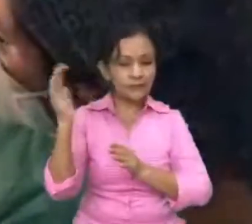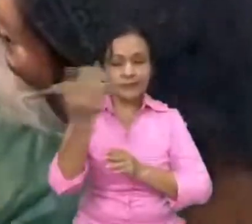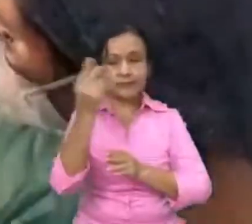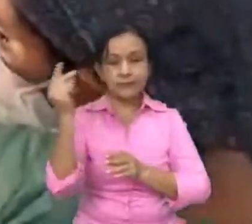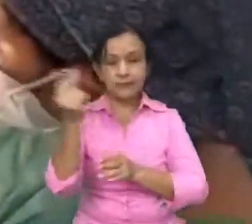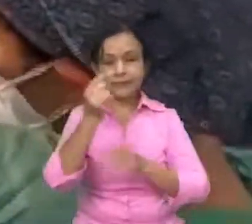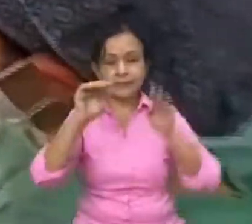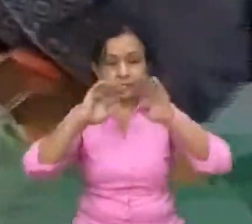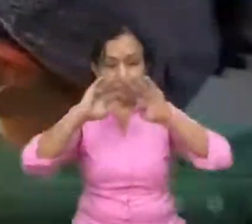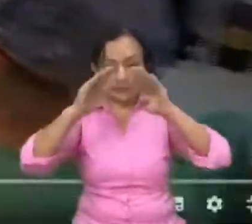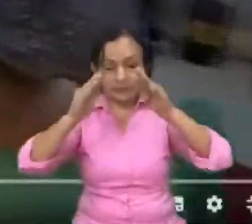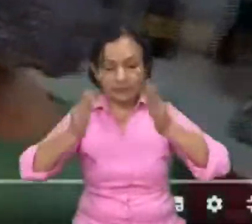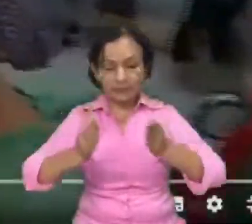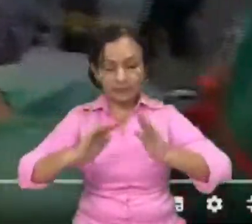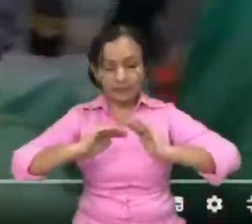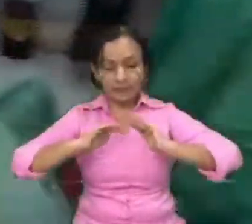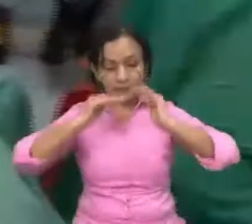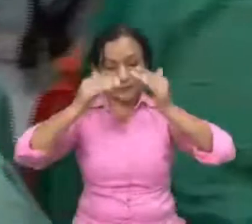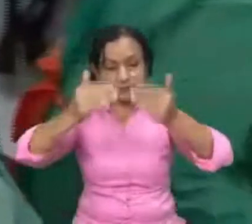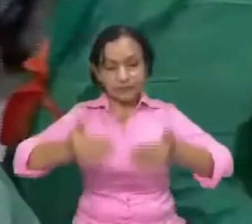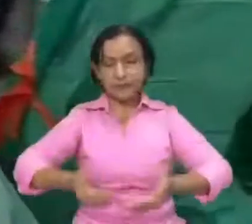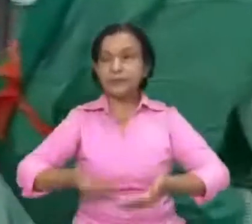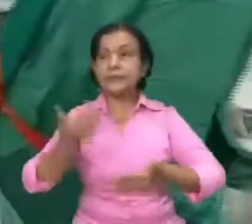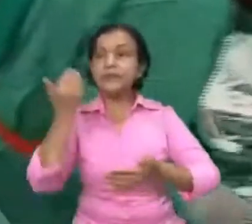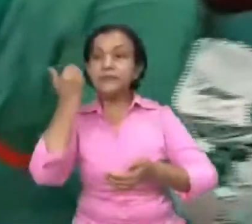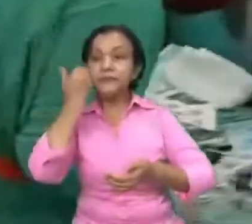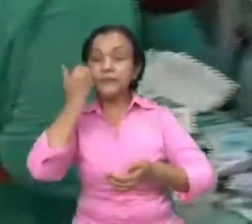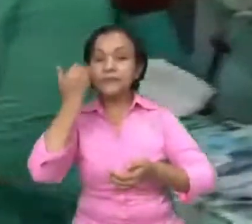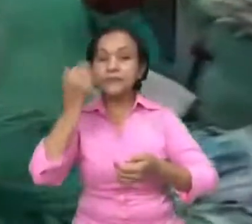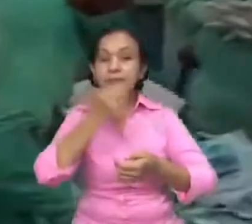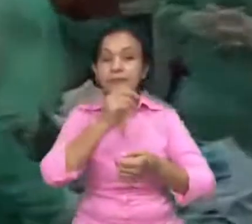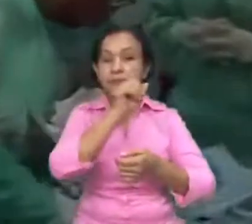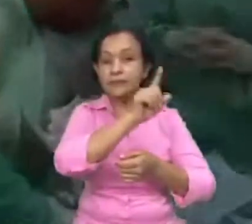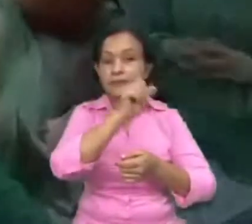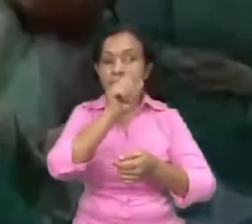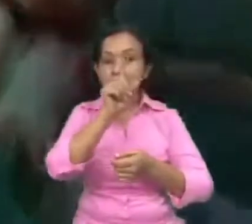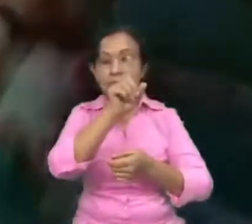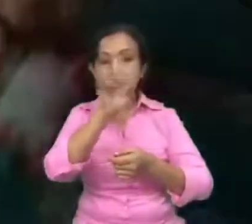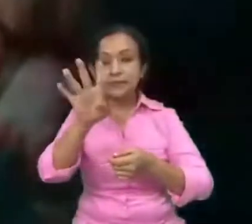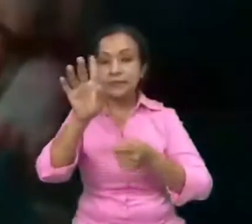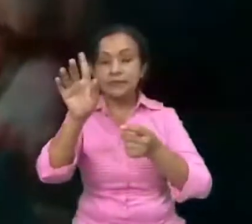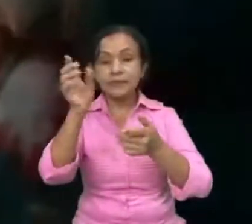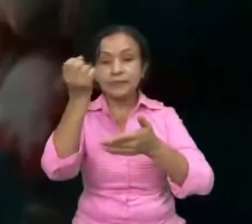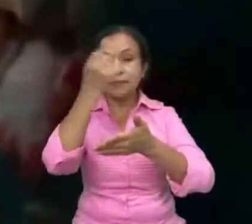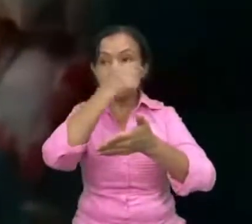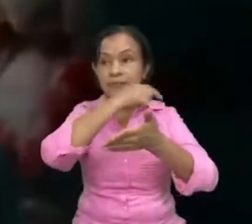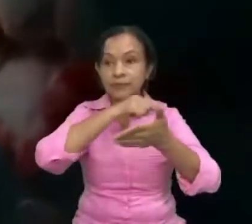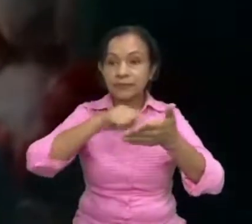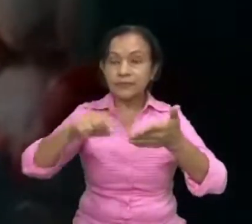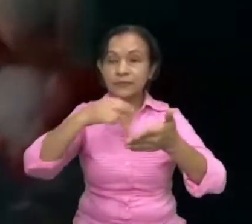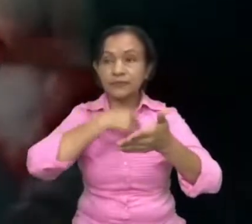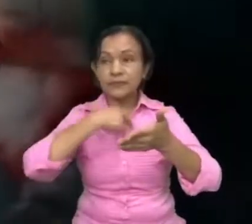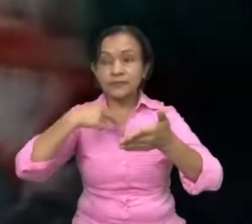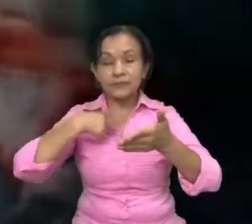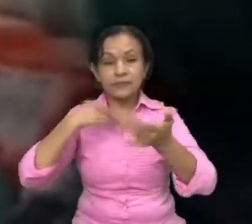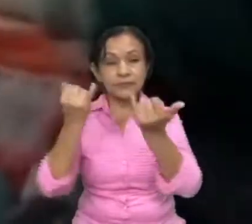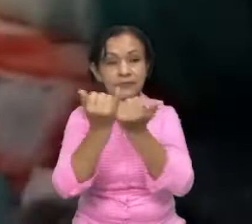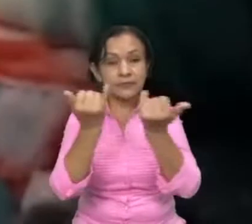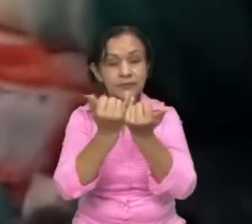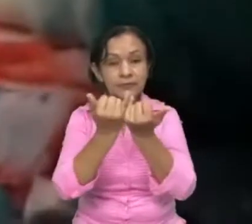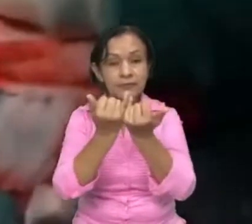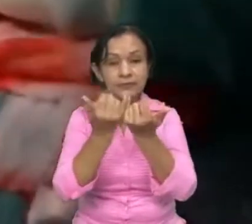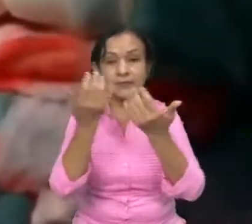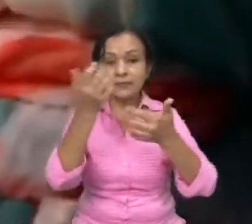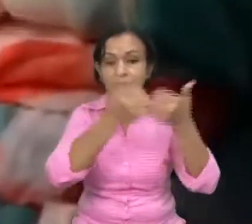embarazadas. La intención es que la paciente llegue entre las 11 y 14 semanas, que es del tercer al cuarto mes, donde se deberían diagnosticar la